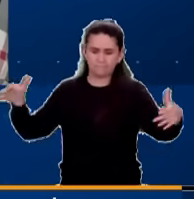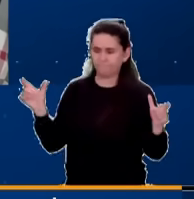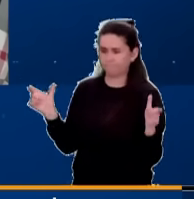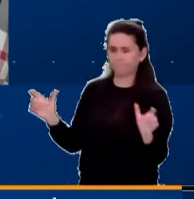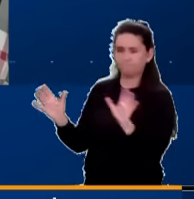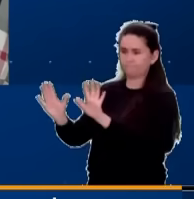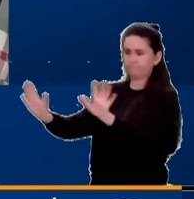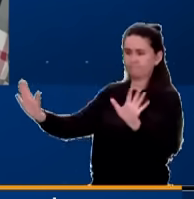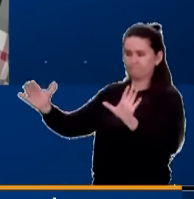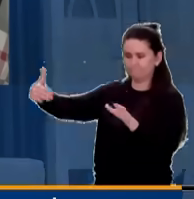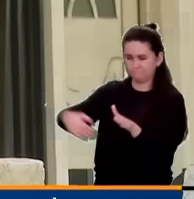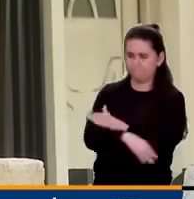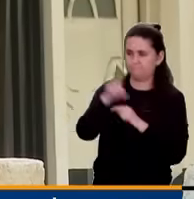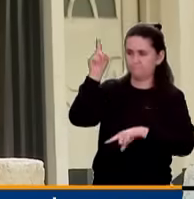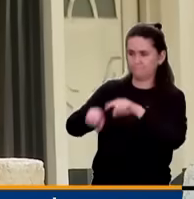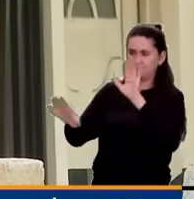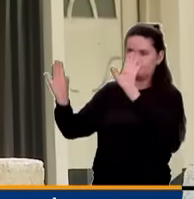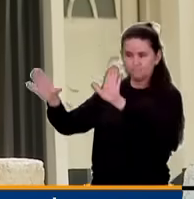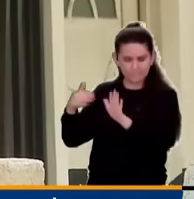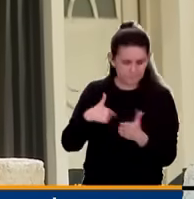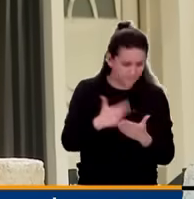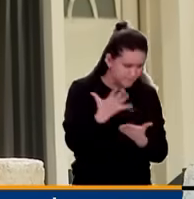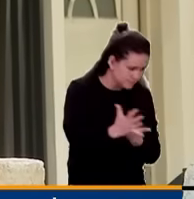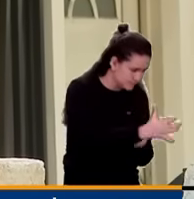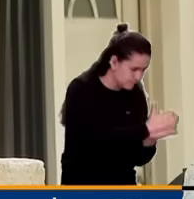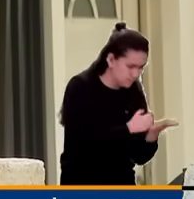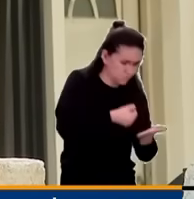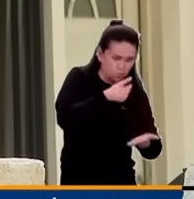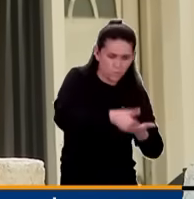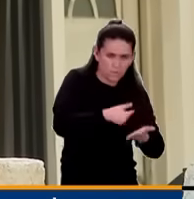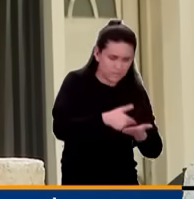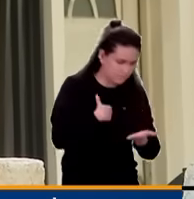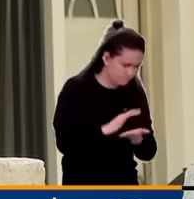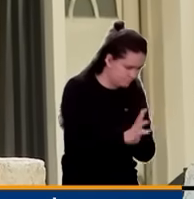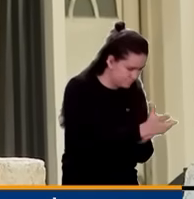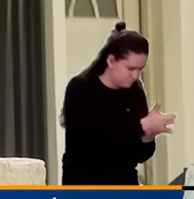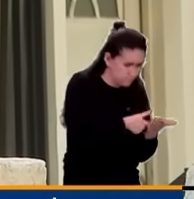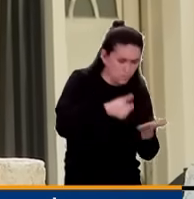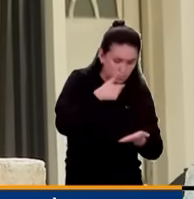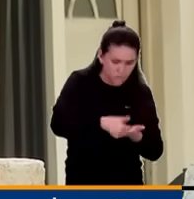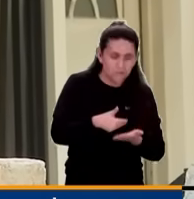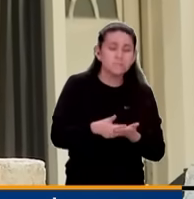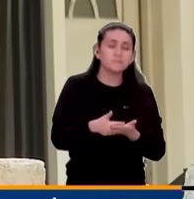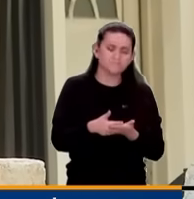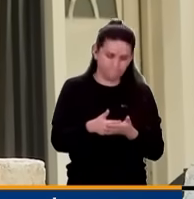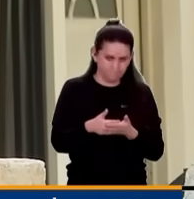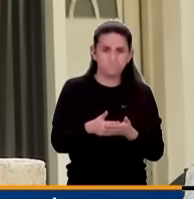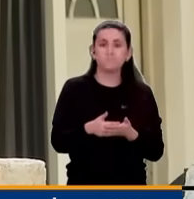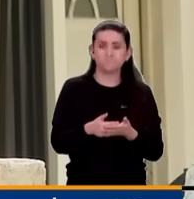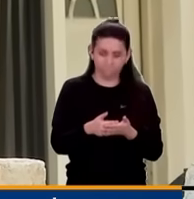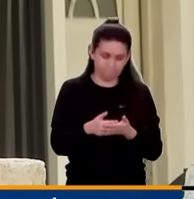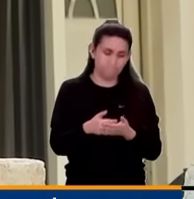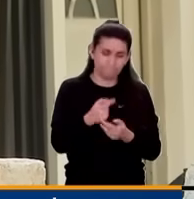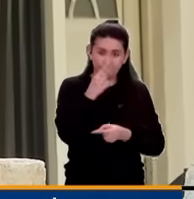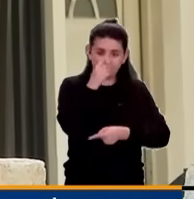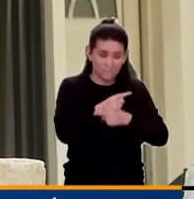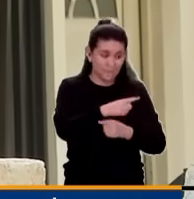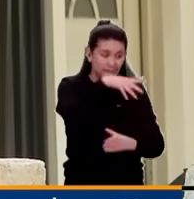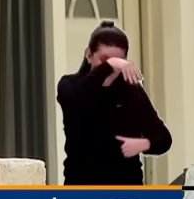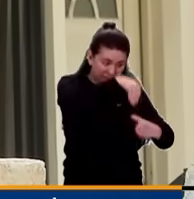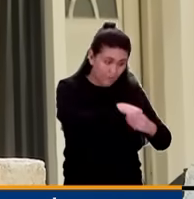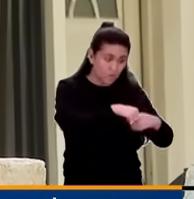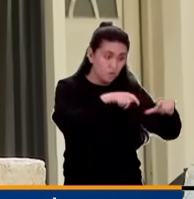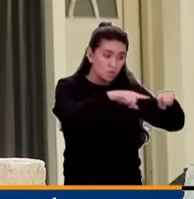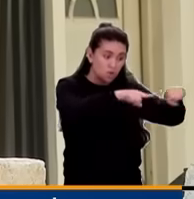a buscar las pruebas. Y pues definitivamente ahí mismo, en el mismo local, estaban